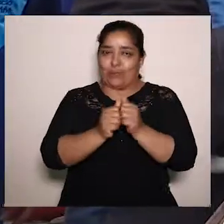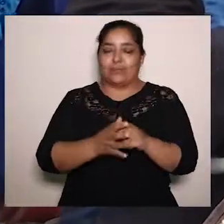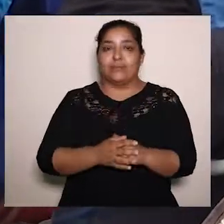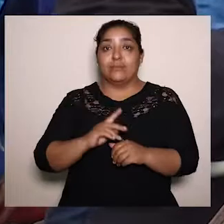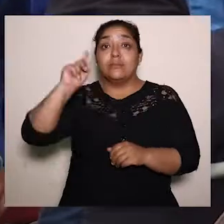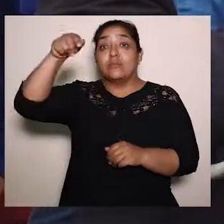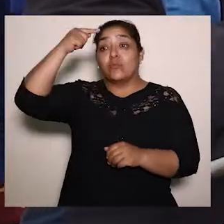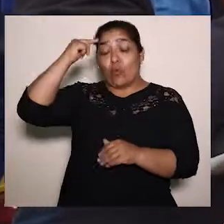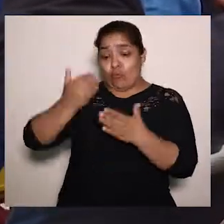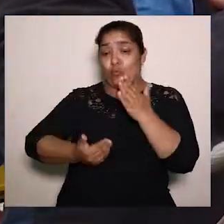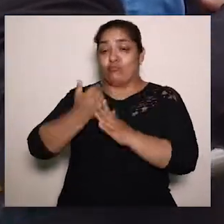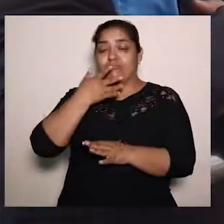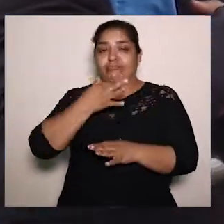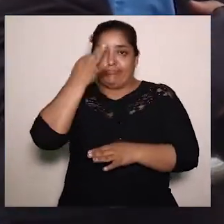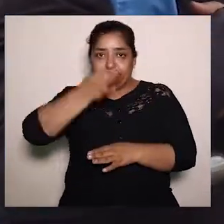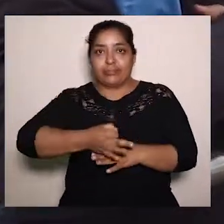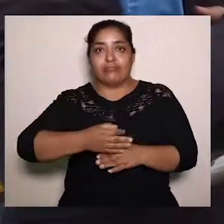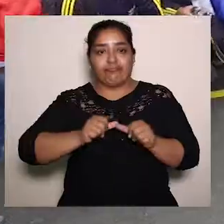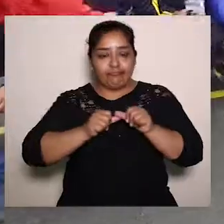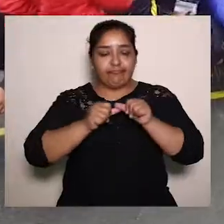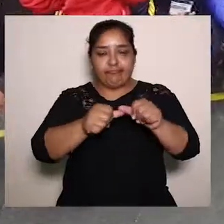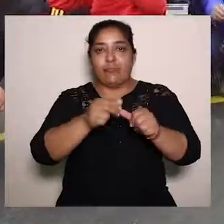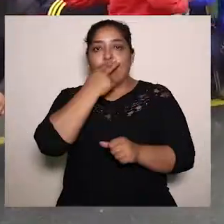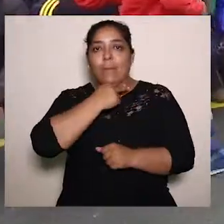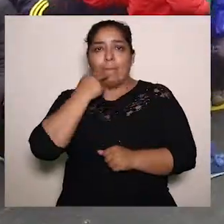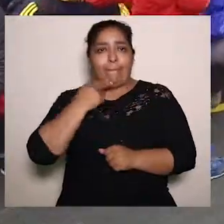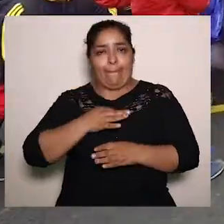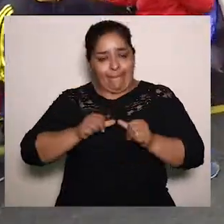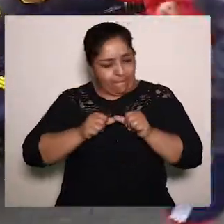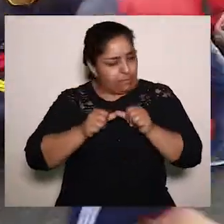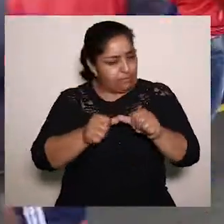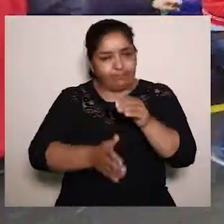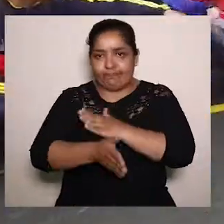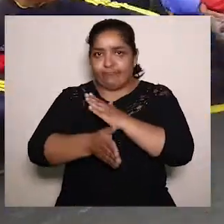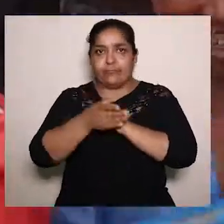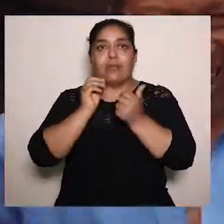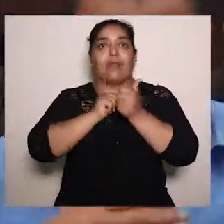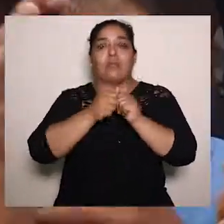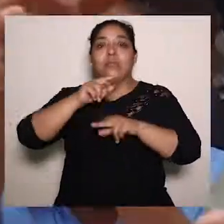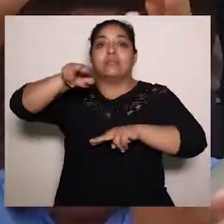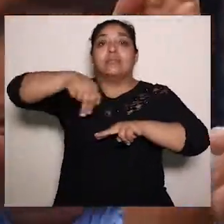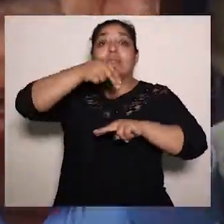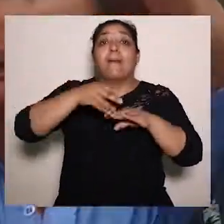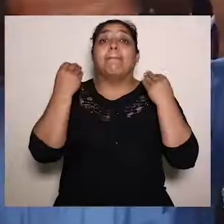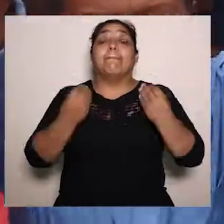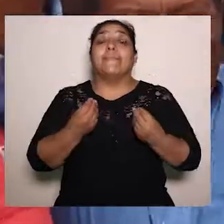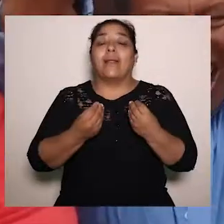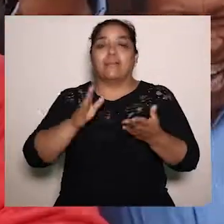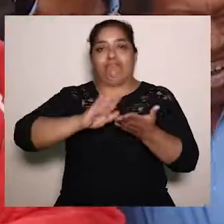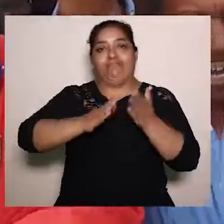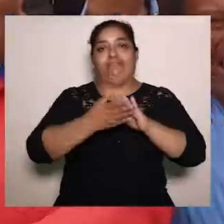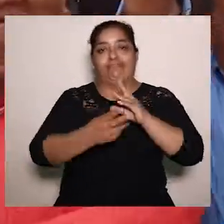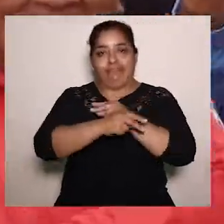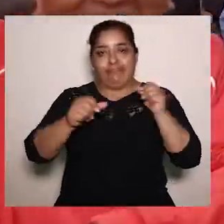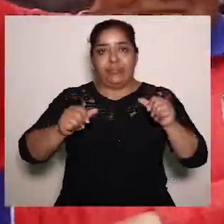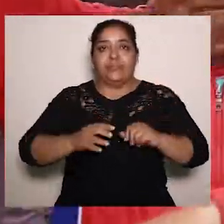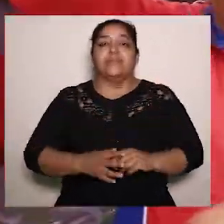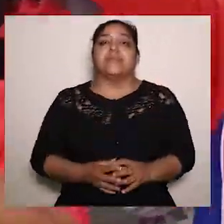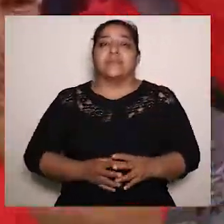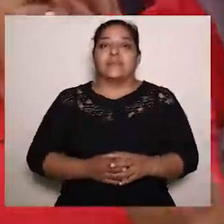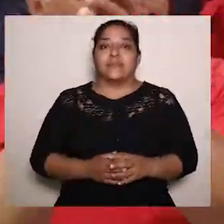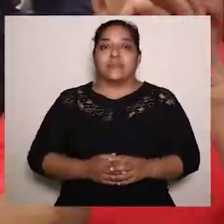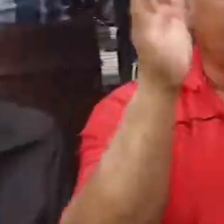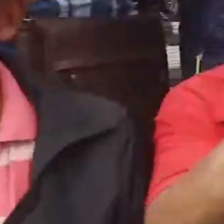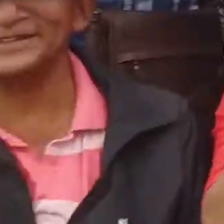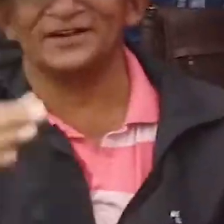el nuevo gobierno ratifica el compromiso de apoyar de manera irrestricta al deporte en nariño para consolidar la paz territorial